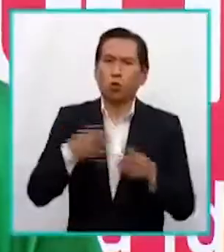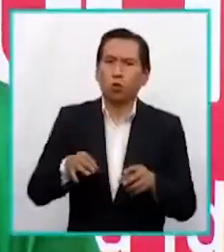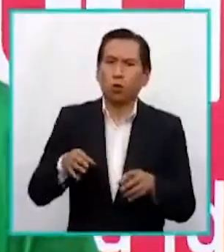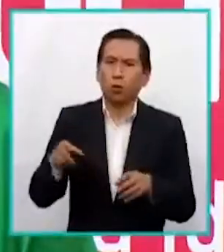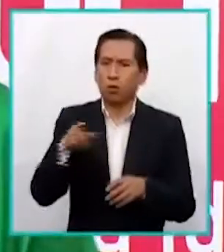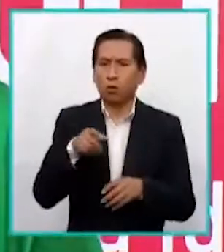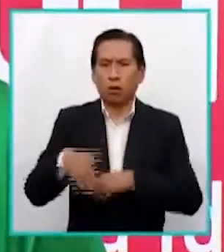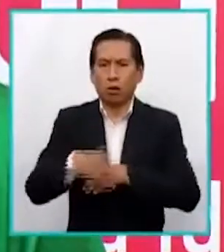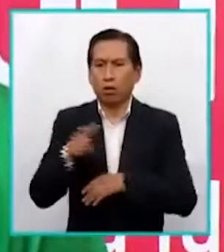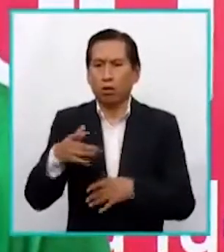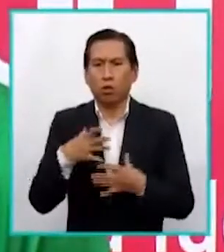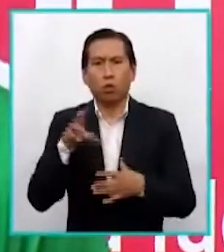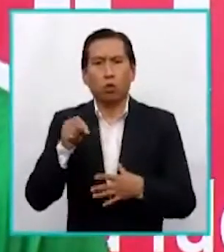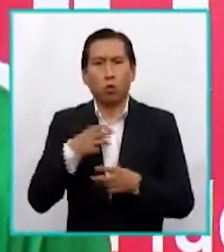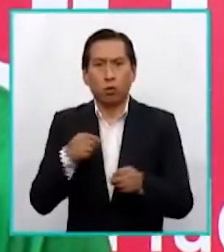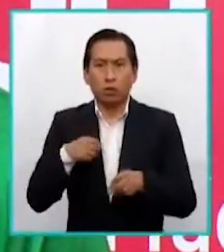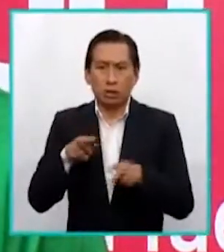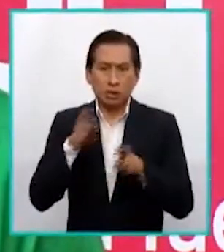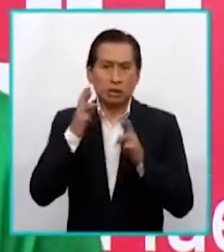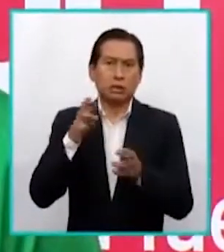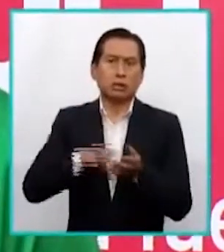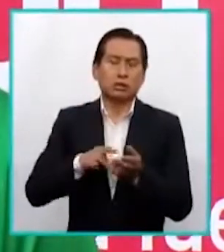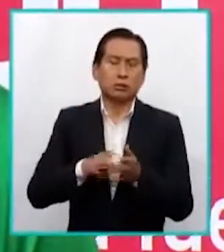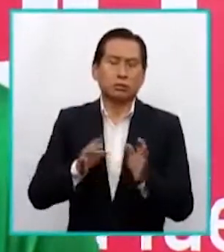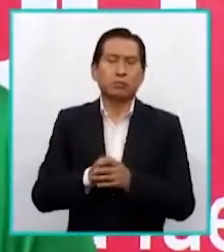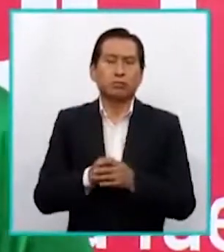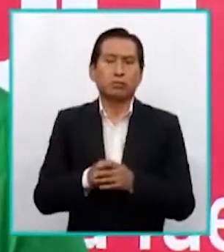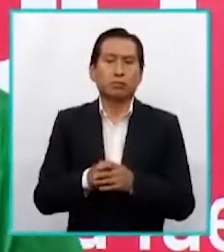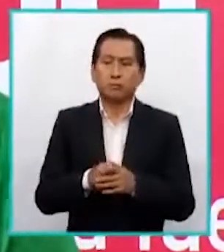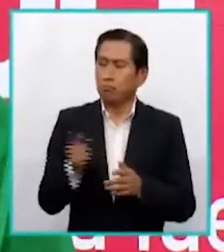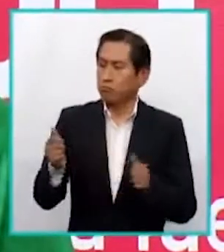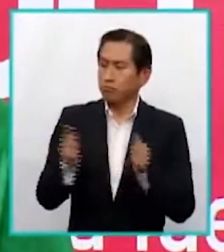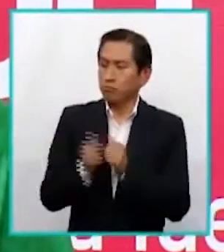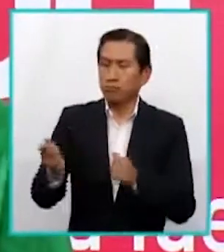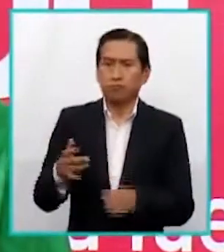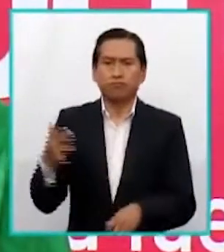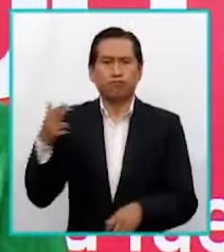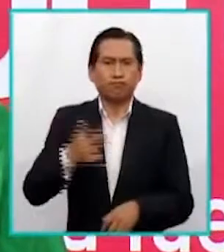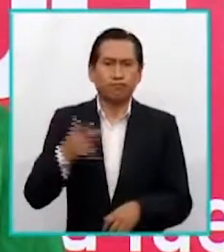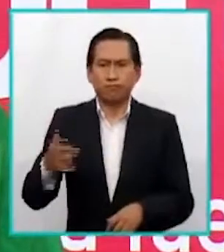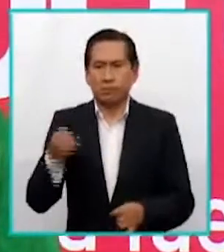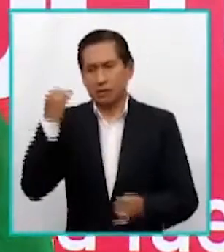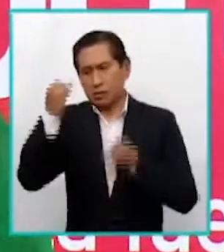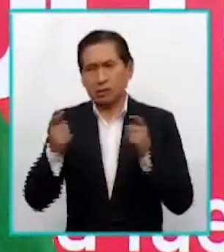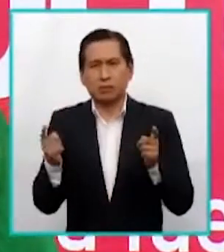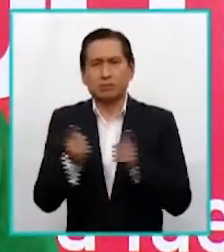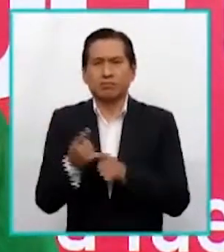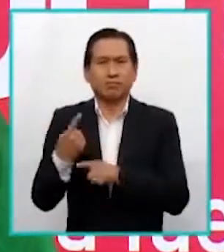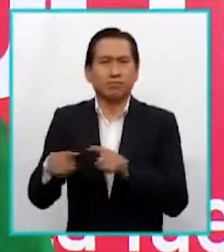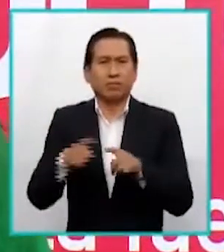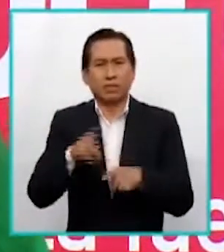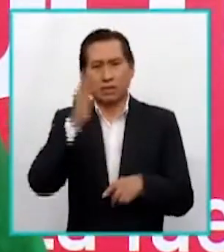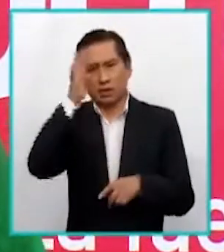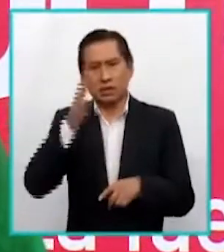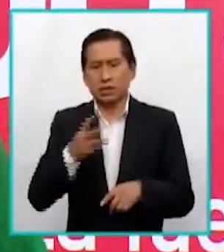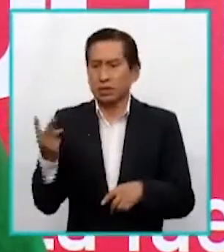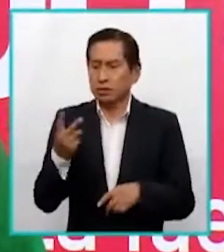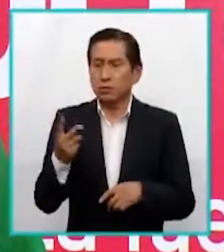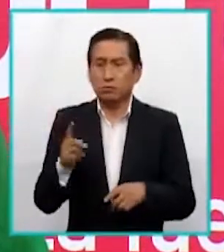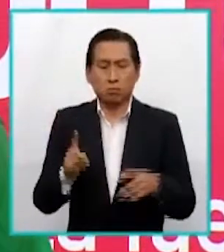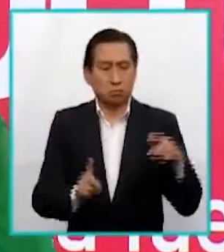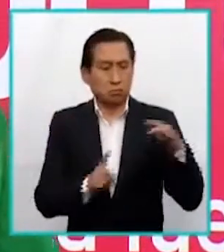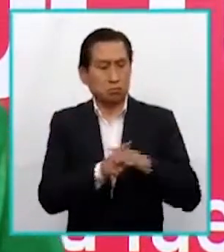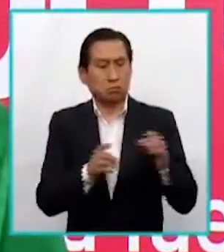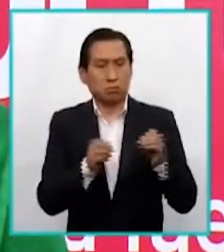músicos callejeros. Es guaso. Con el Cris, desde el rap tal vez sincronizamos en algo así, muy parecido. Y cuando aparece el